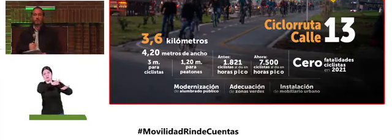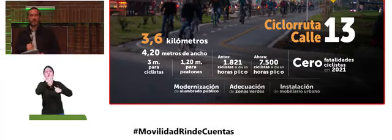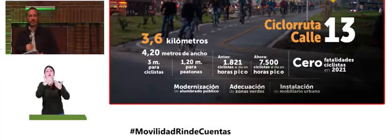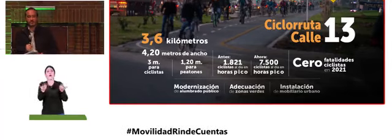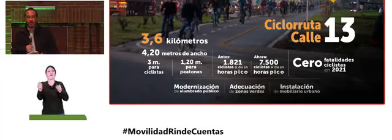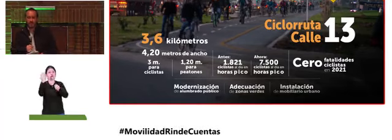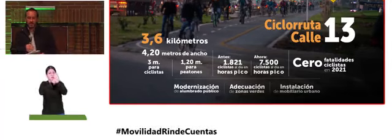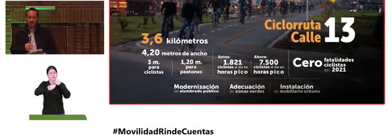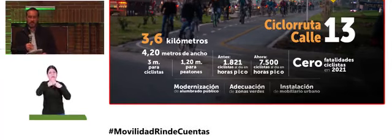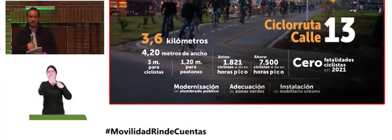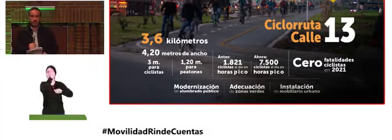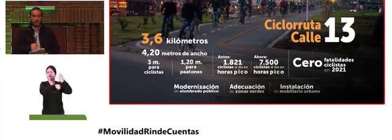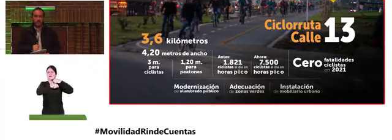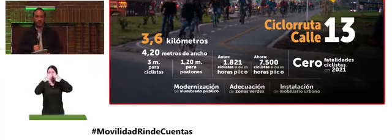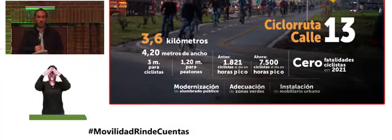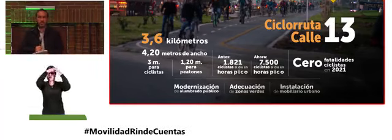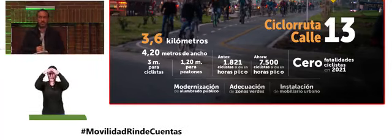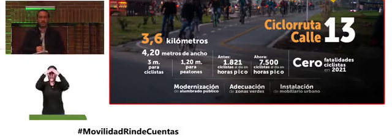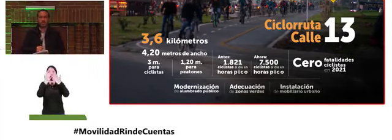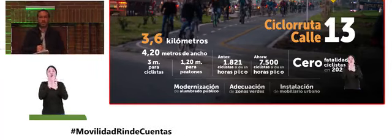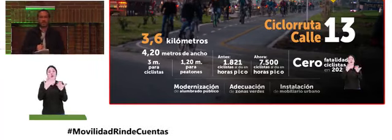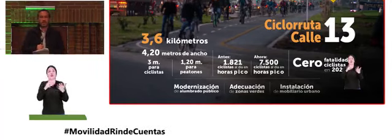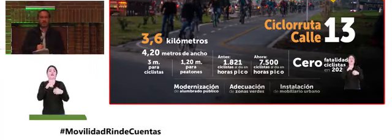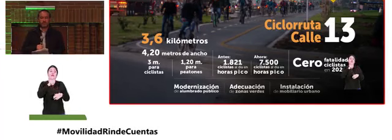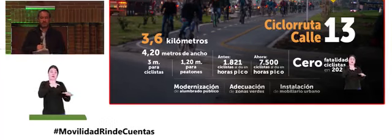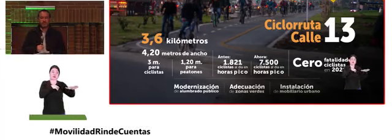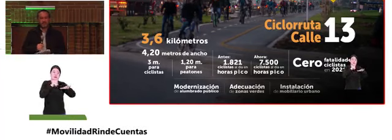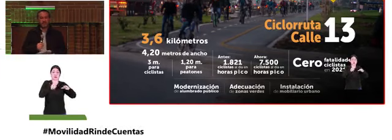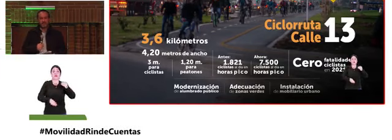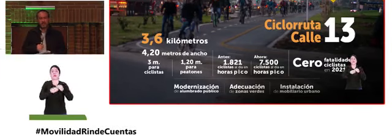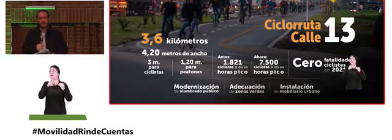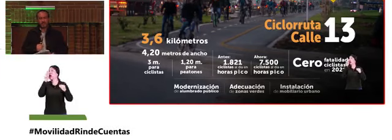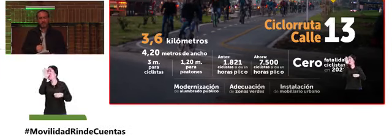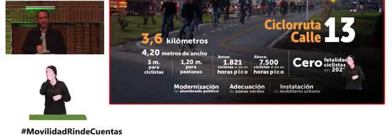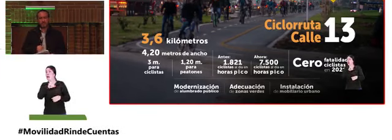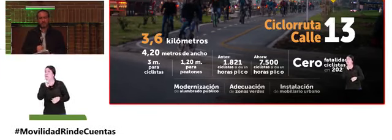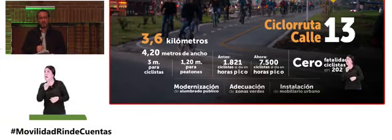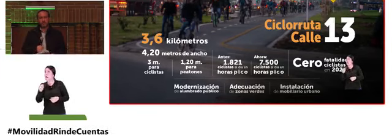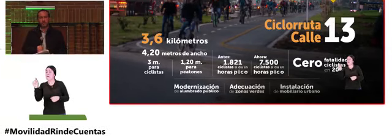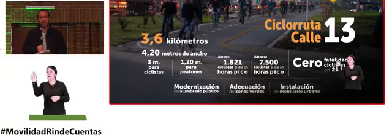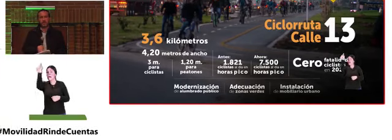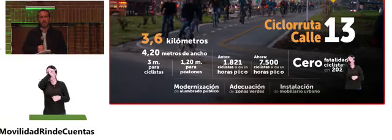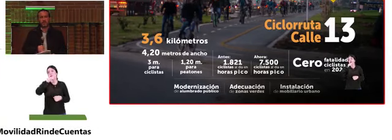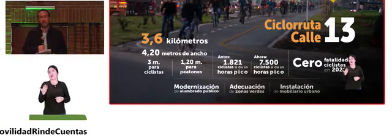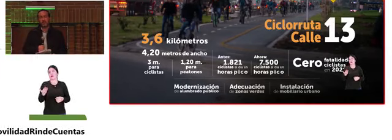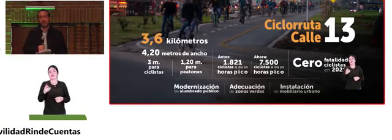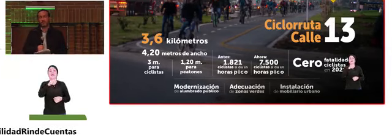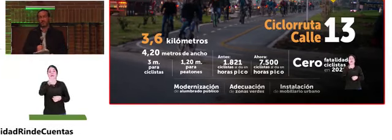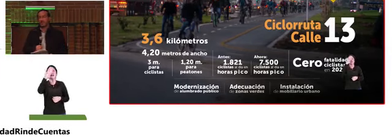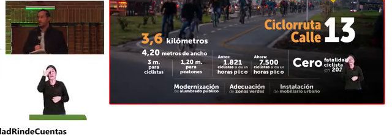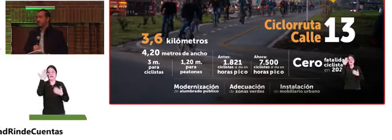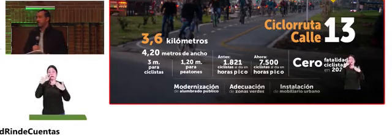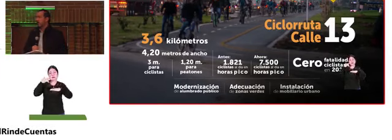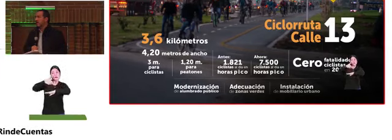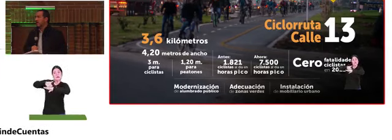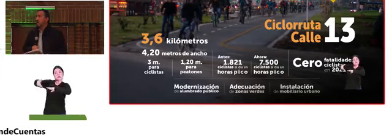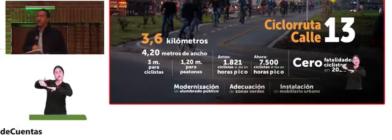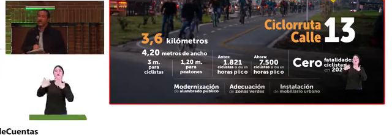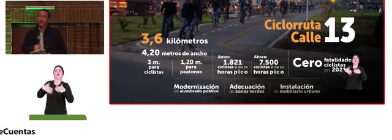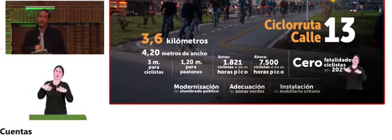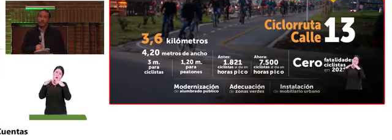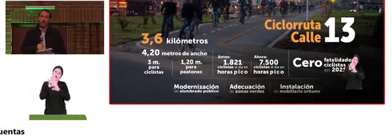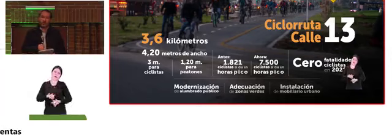en la ciudad, y de hecho no solamente en la ciudad, sino en distintos lugares del país. Y eso pues pone una presión importante sobre la vía